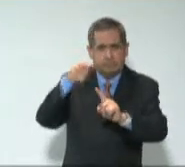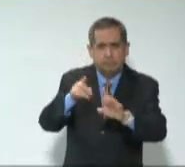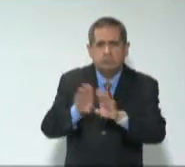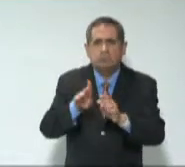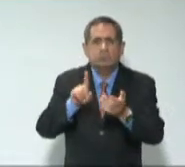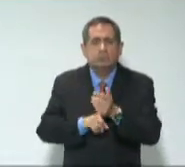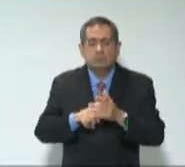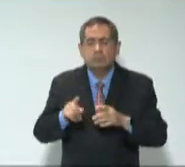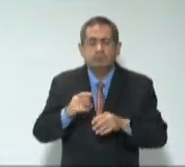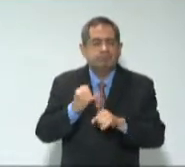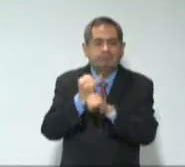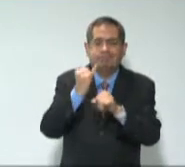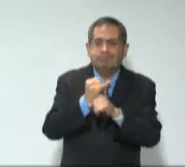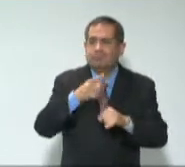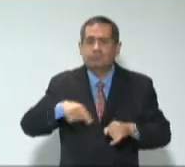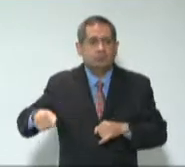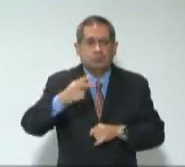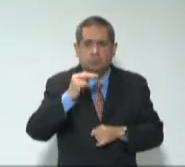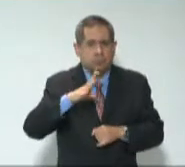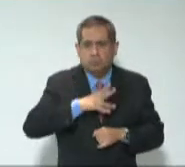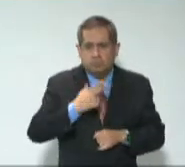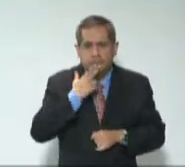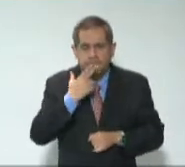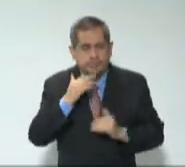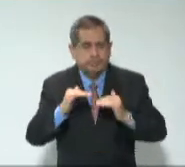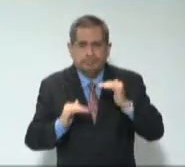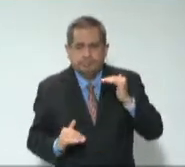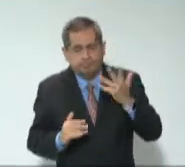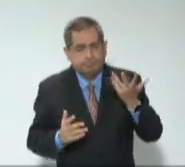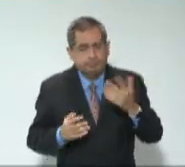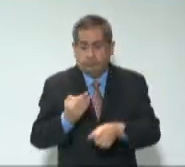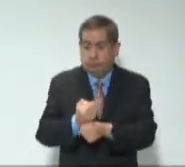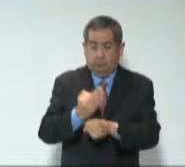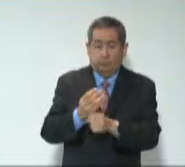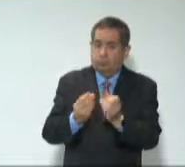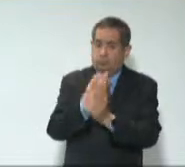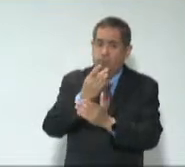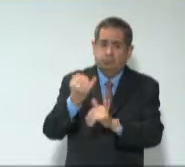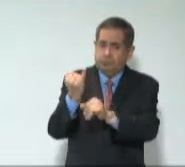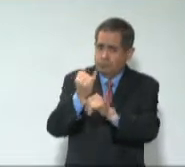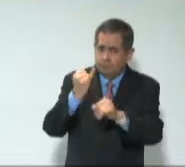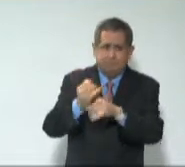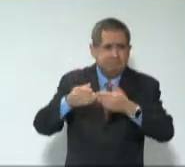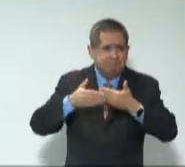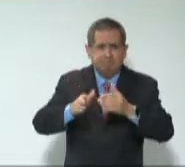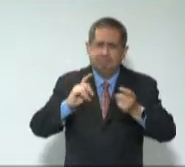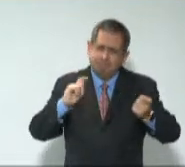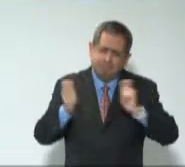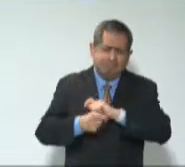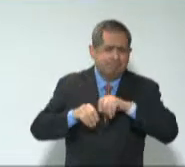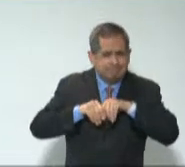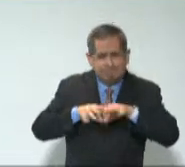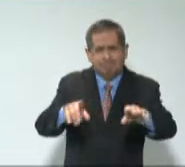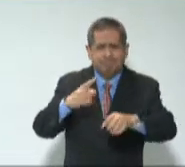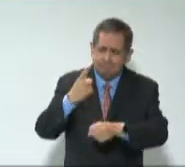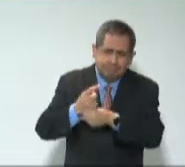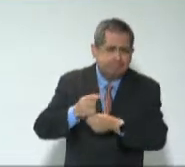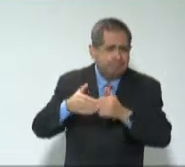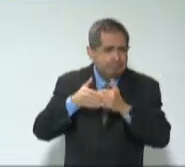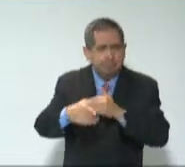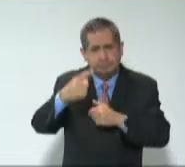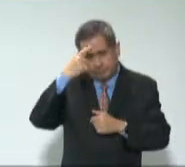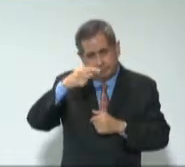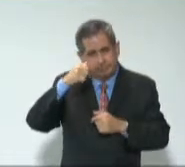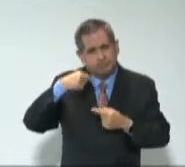brecha digital el uso de las tecnologías ha llegado para quedarse la transformación digital es un tema prioritario